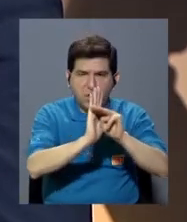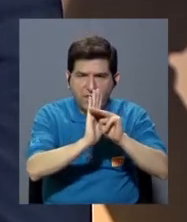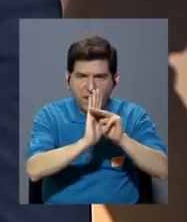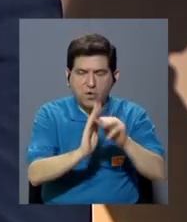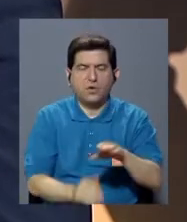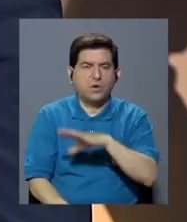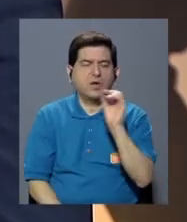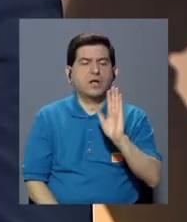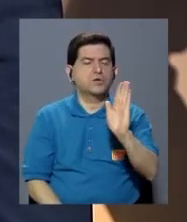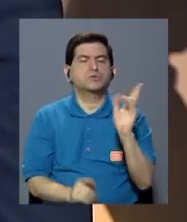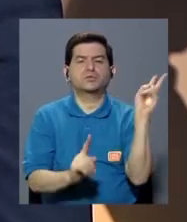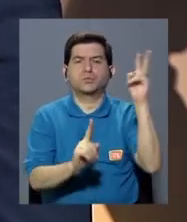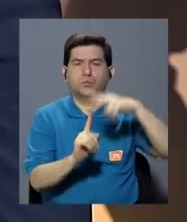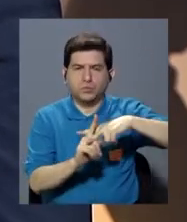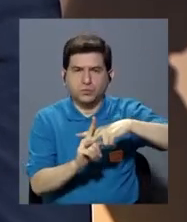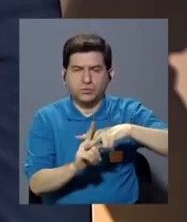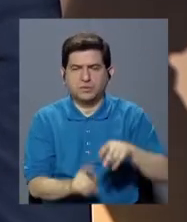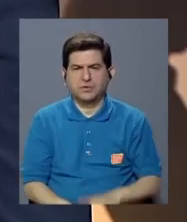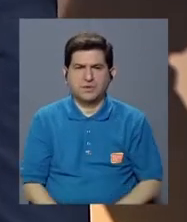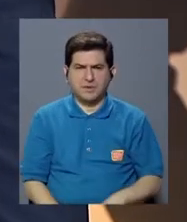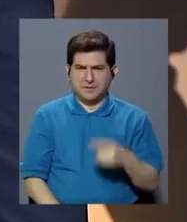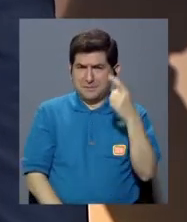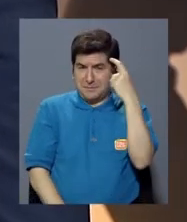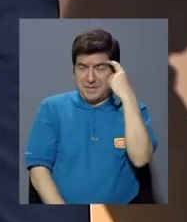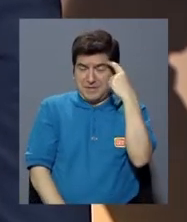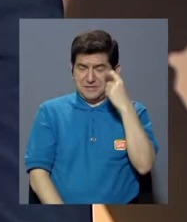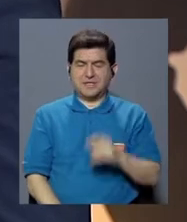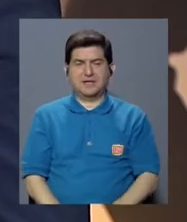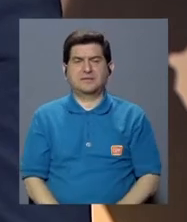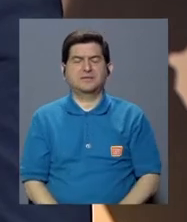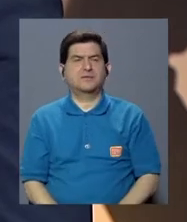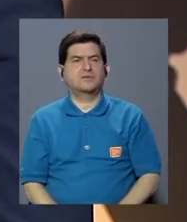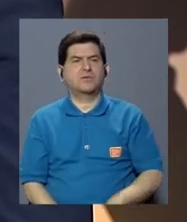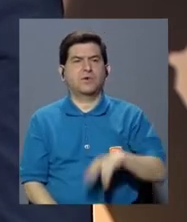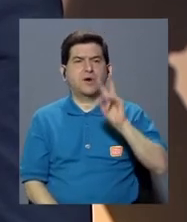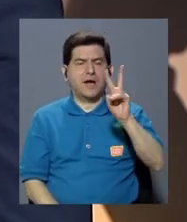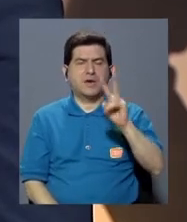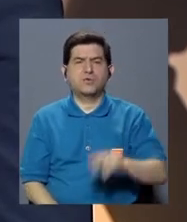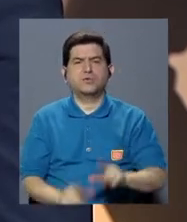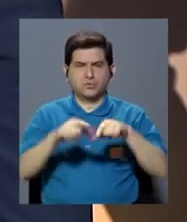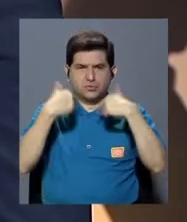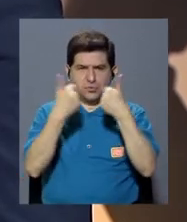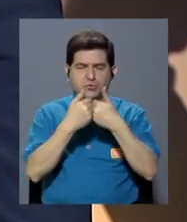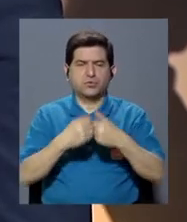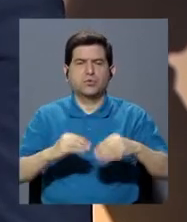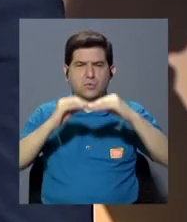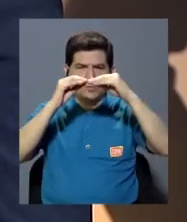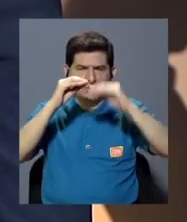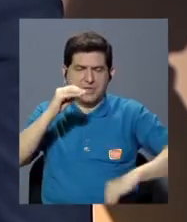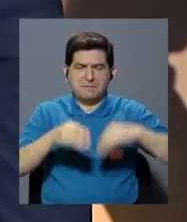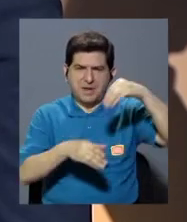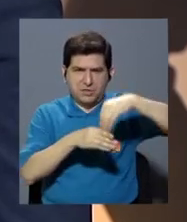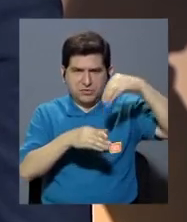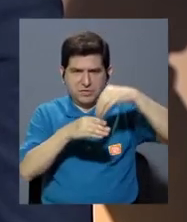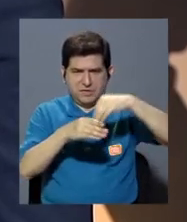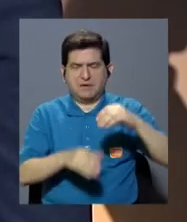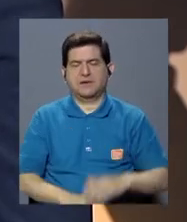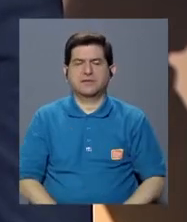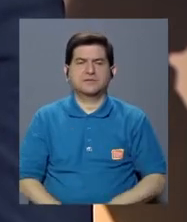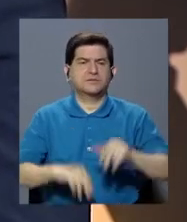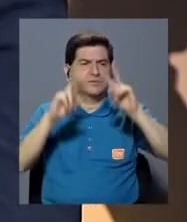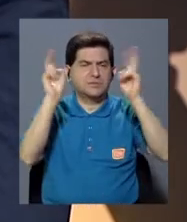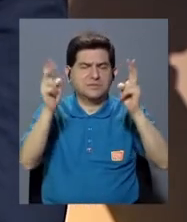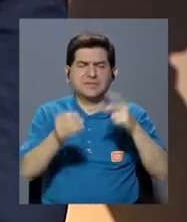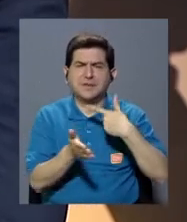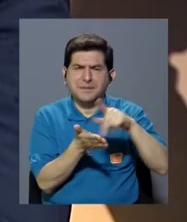y su aplicación por lo menos a los dos quintiles de menores ingresos. Creo que efectivamente